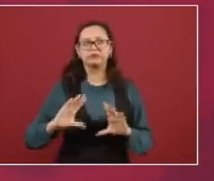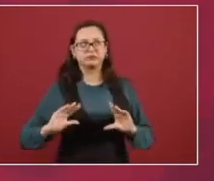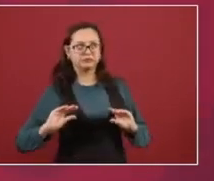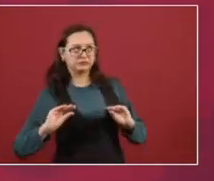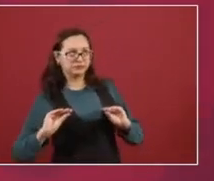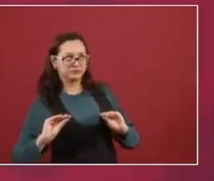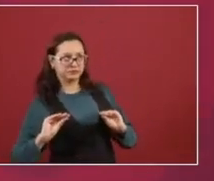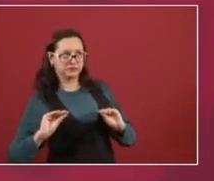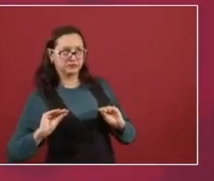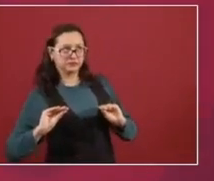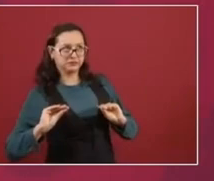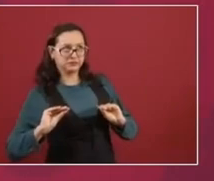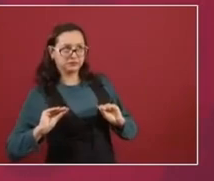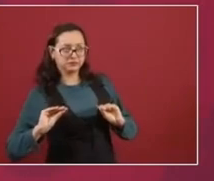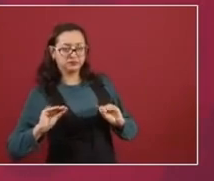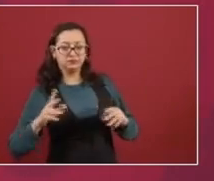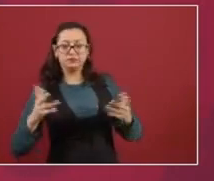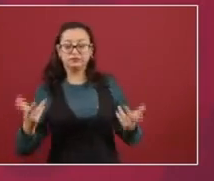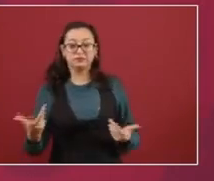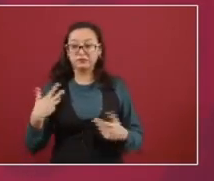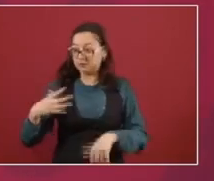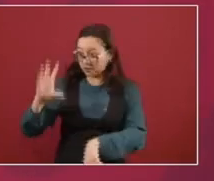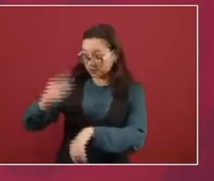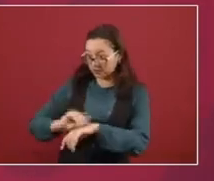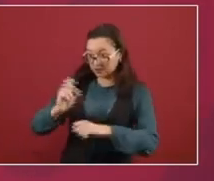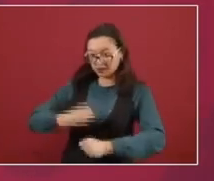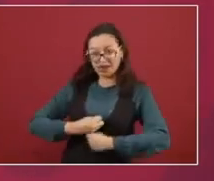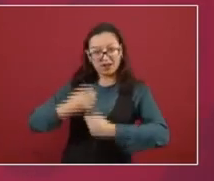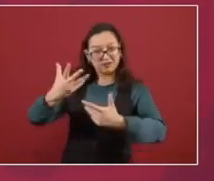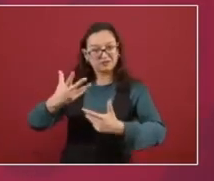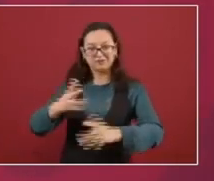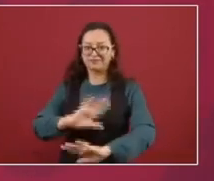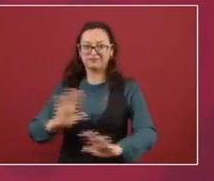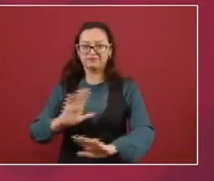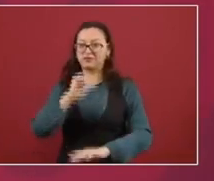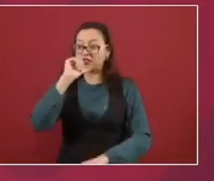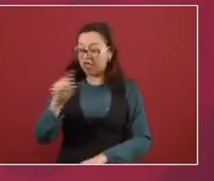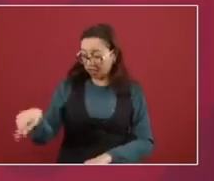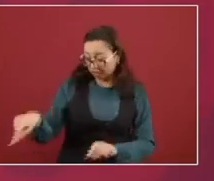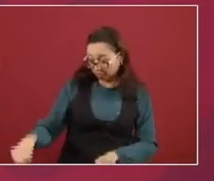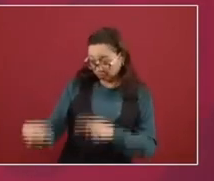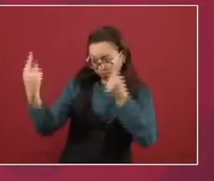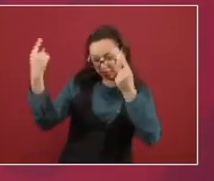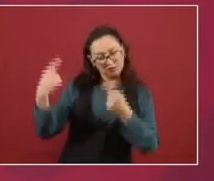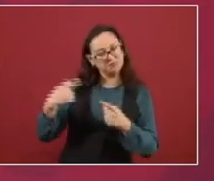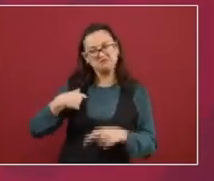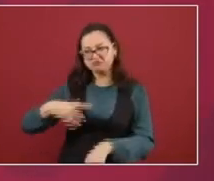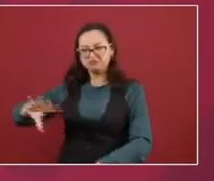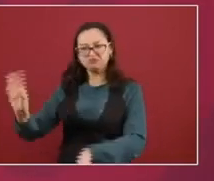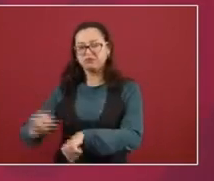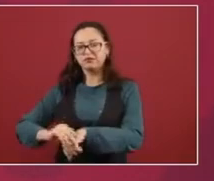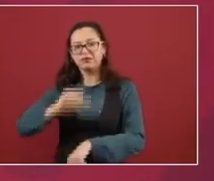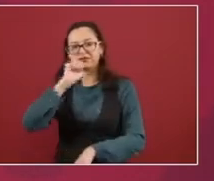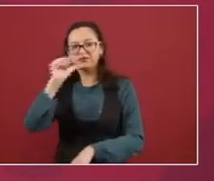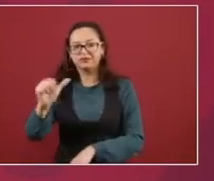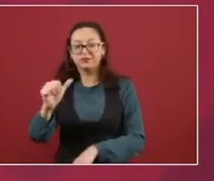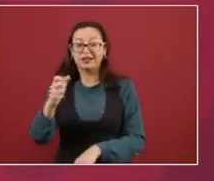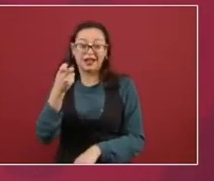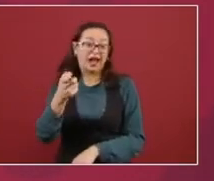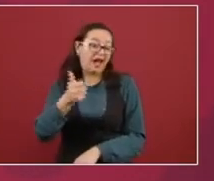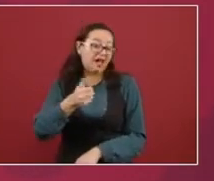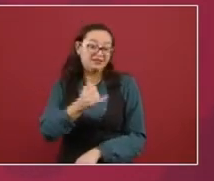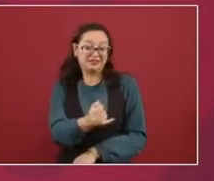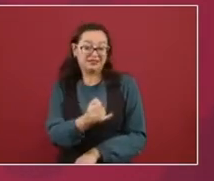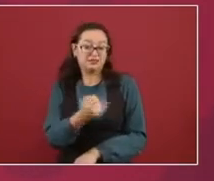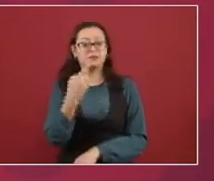discrepantes, porque no se permite el derecho a disentir. Entonces, en una